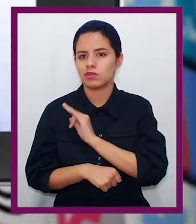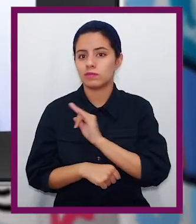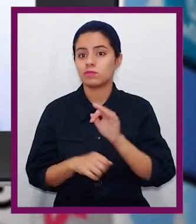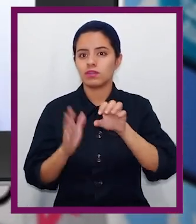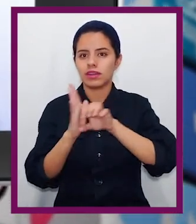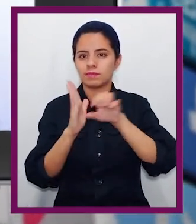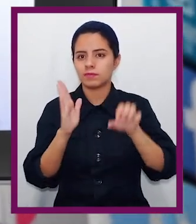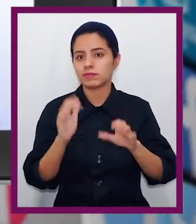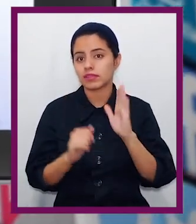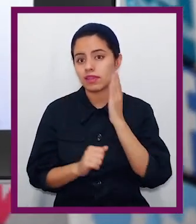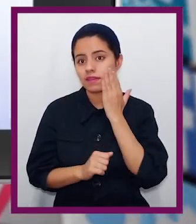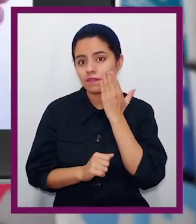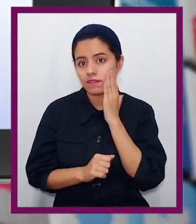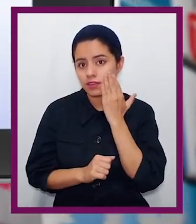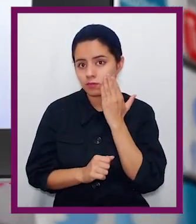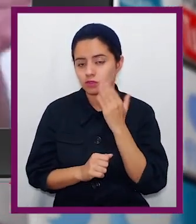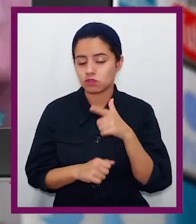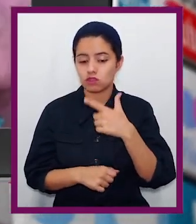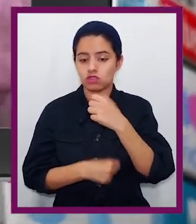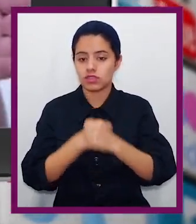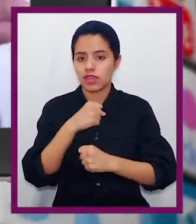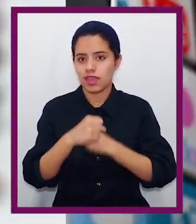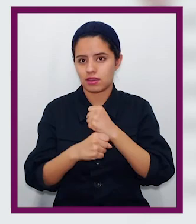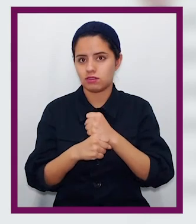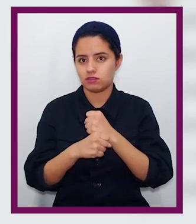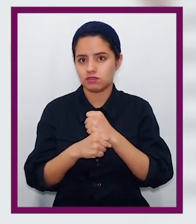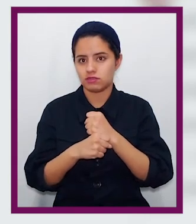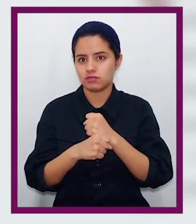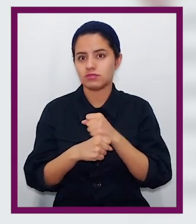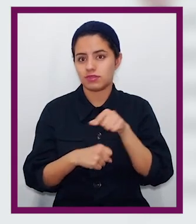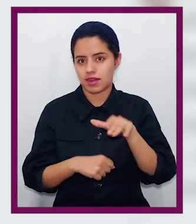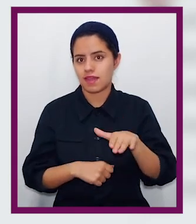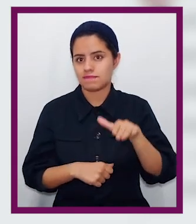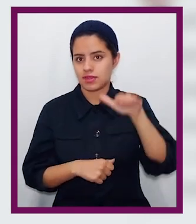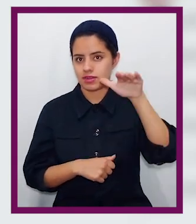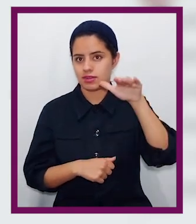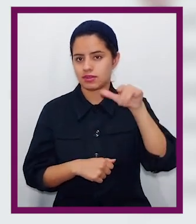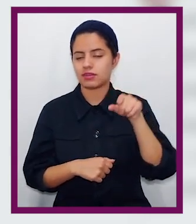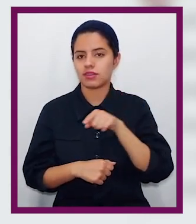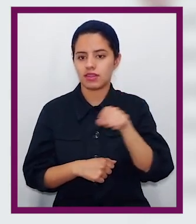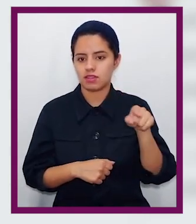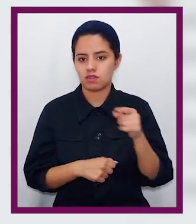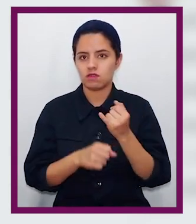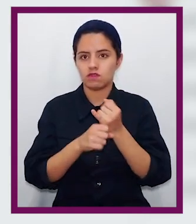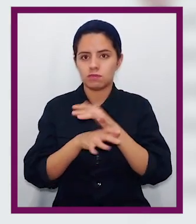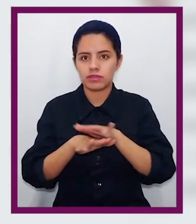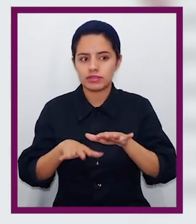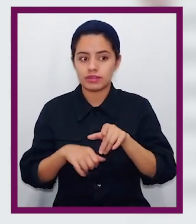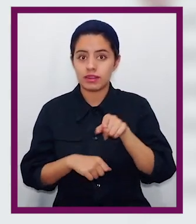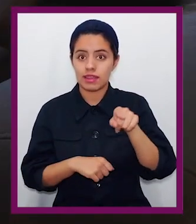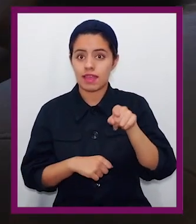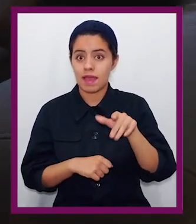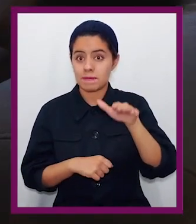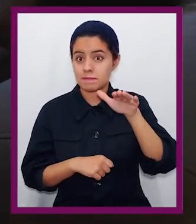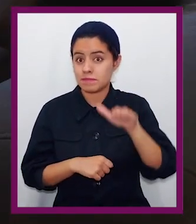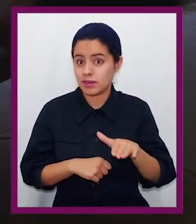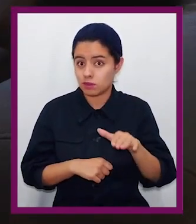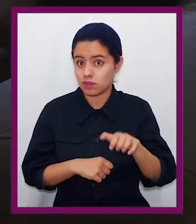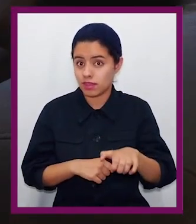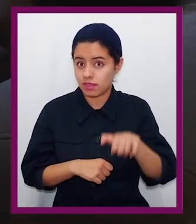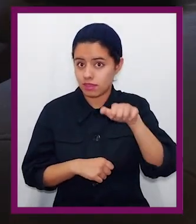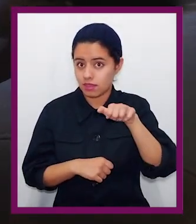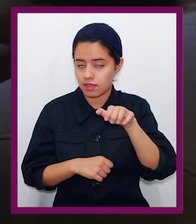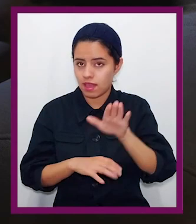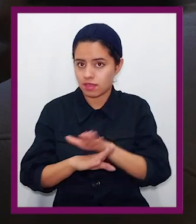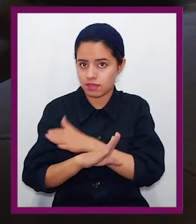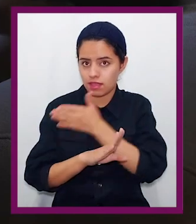tener. Facebook, tenemos usuarios a partir de los 12 años más o menos, entonces tiene que ser un contenido que no agreda a menores de edad, que